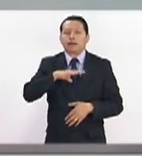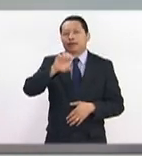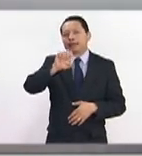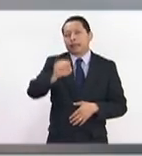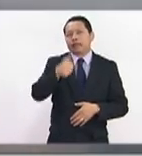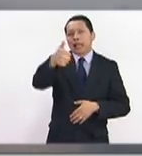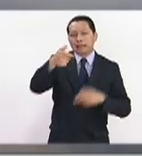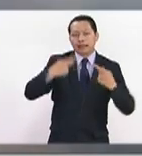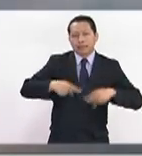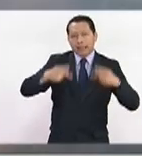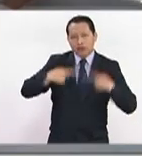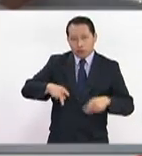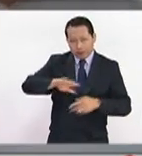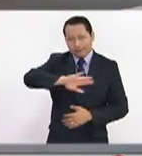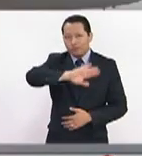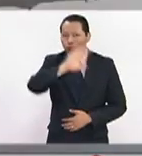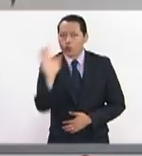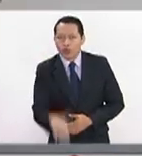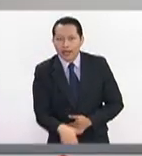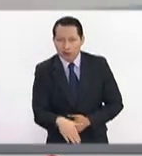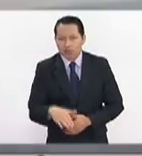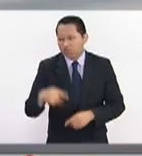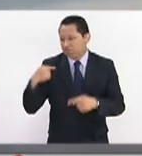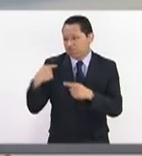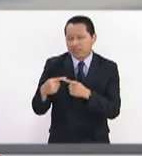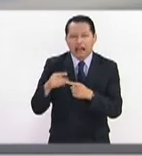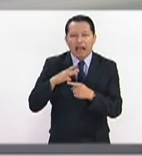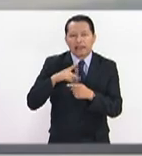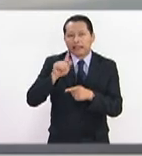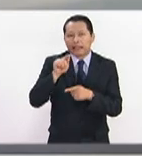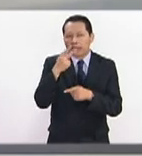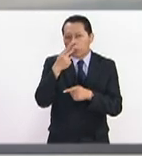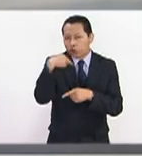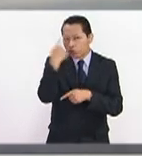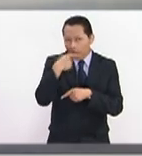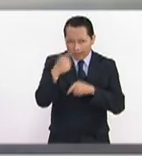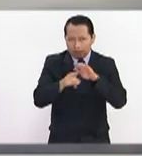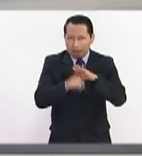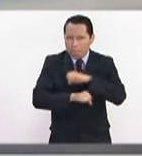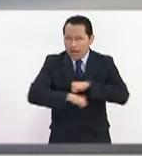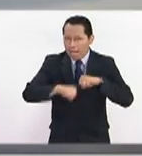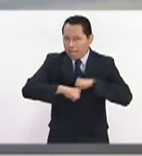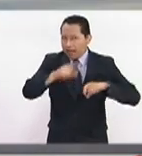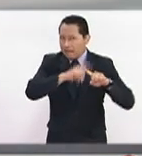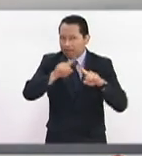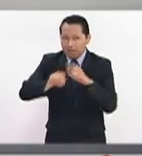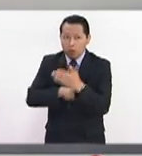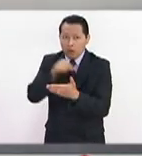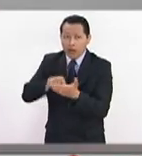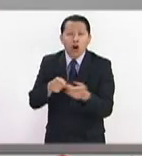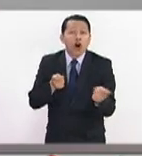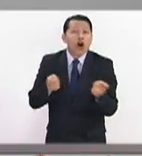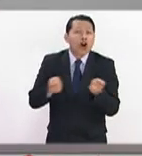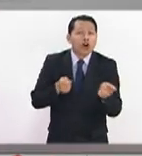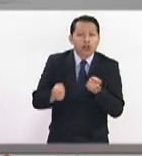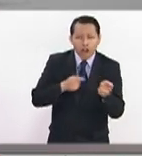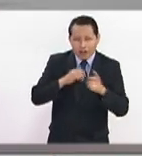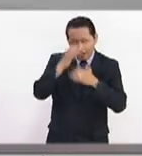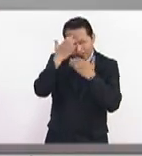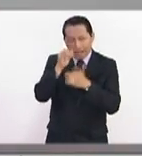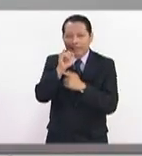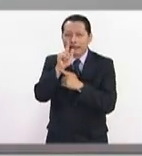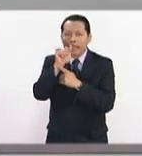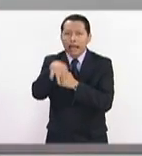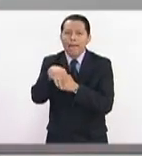66 las personas que perdieron la vida en las últimas 72 horas en bombardeos sobre zonas aún controladas por el grupo terrorista Estado